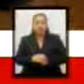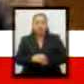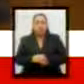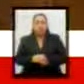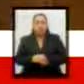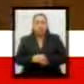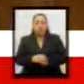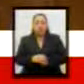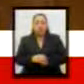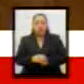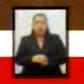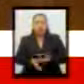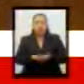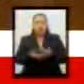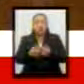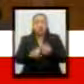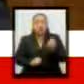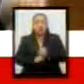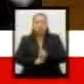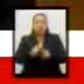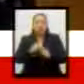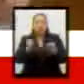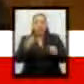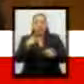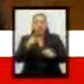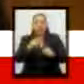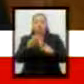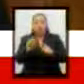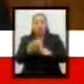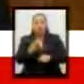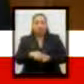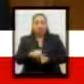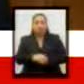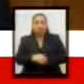promover y apoyar los conocimientos ancestrales está en cultura.